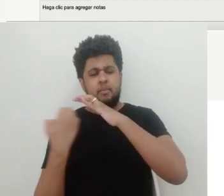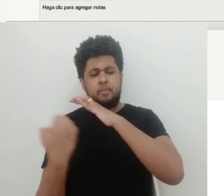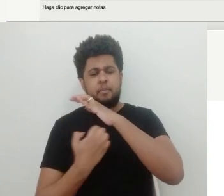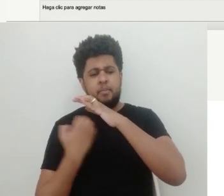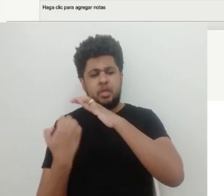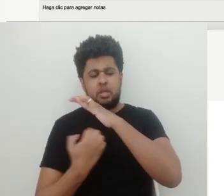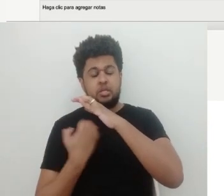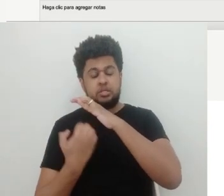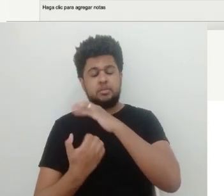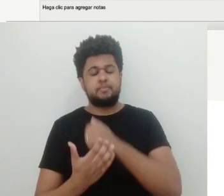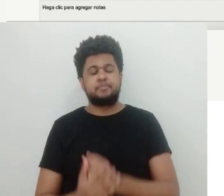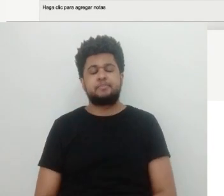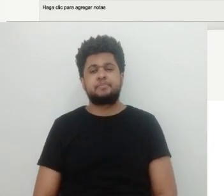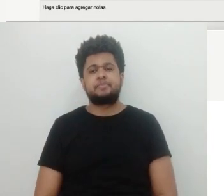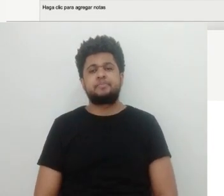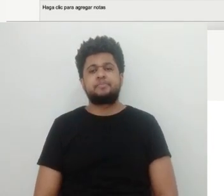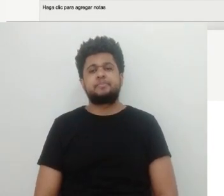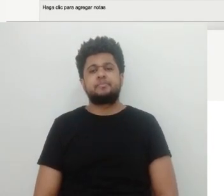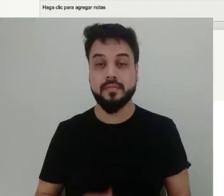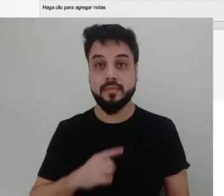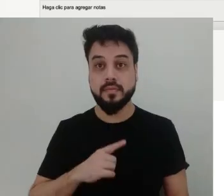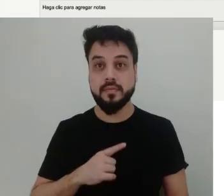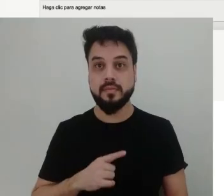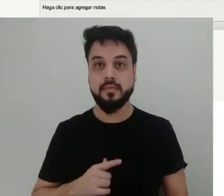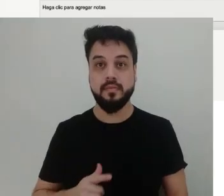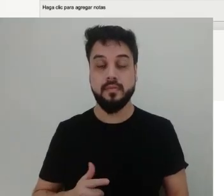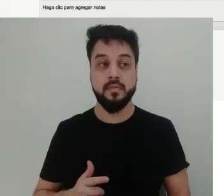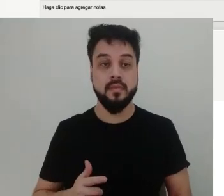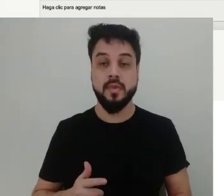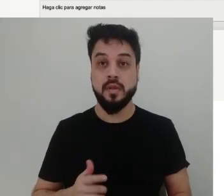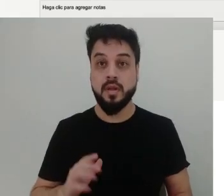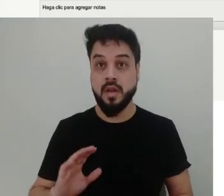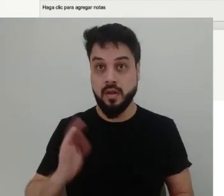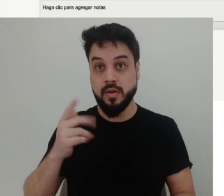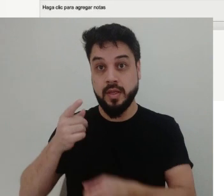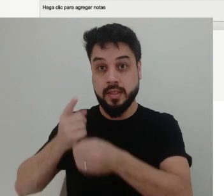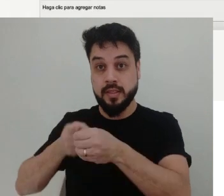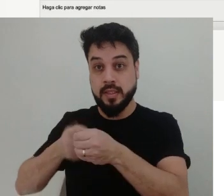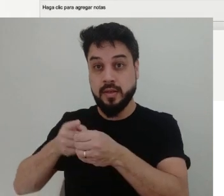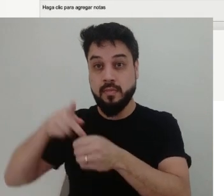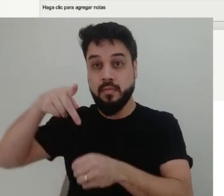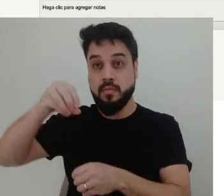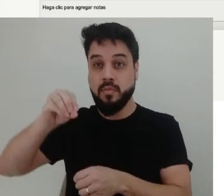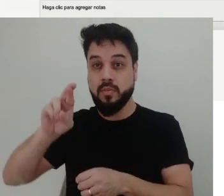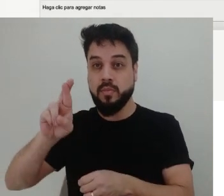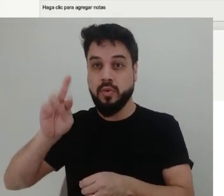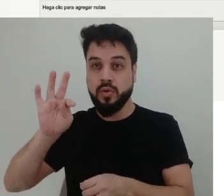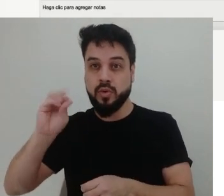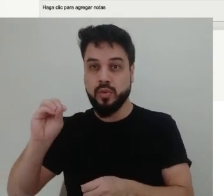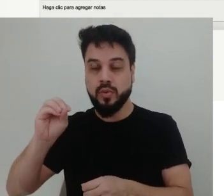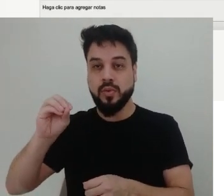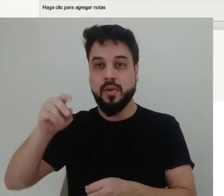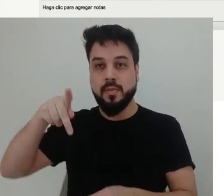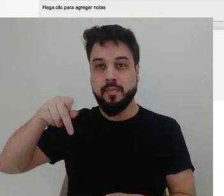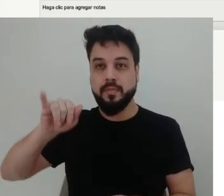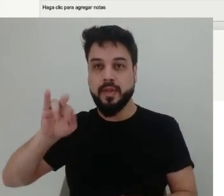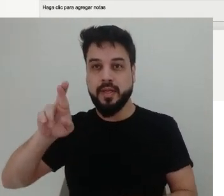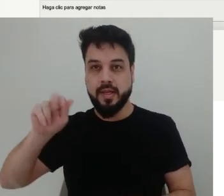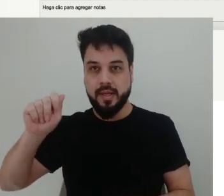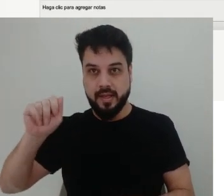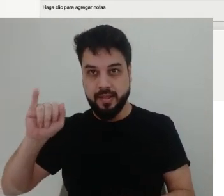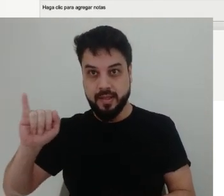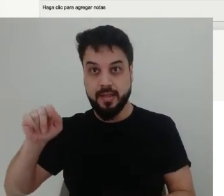Esta conversación, bueno, se da en el contexto de que para poder conocer las percepciones de las y los niños sobre